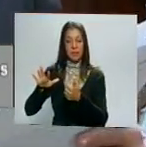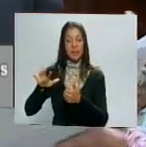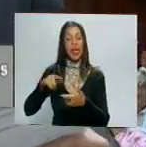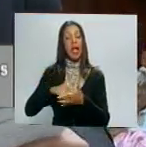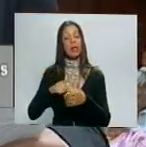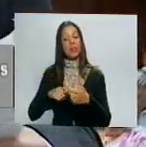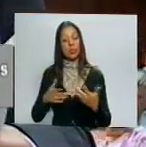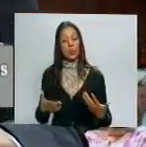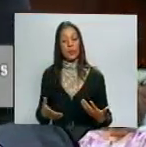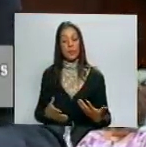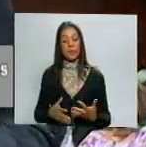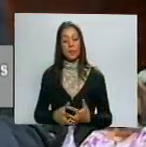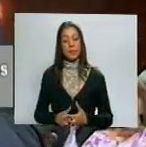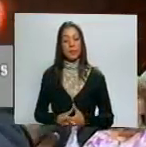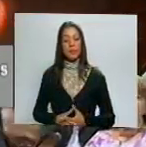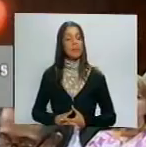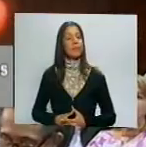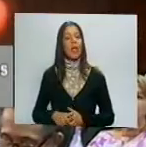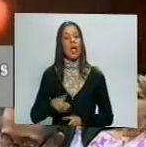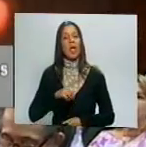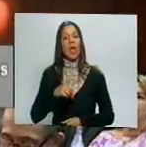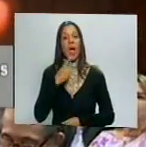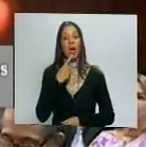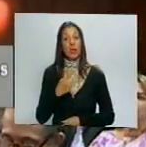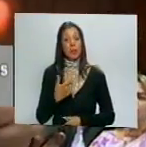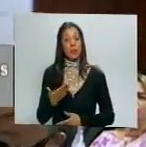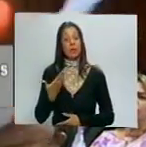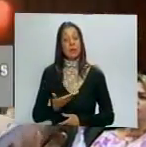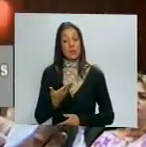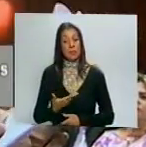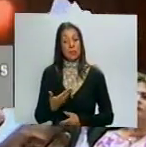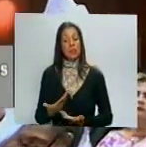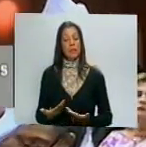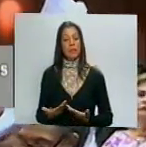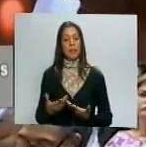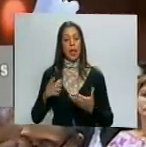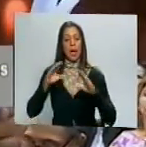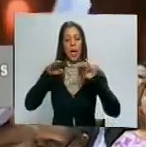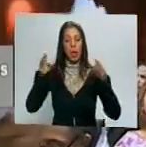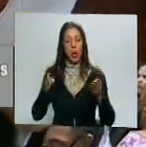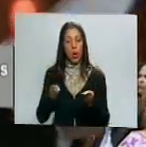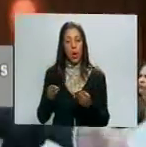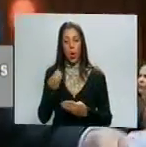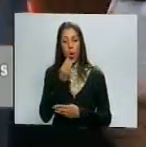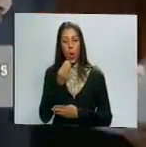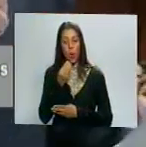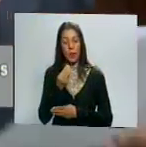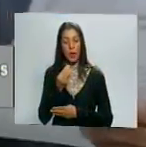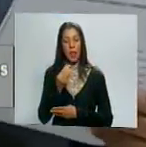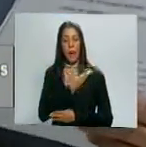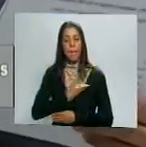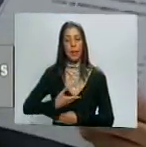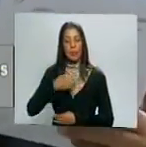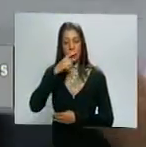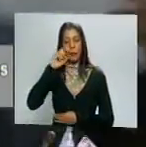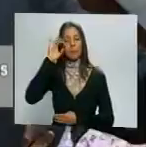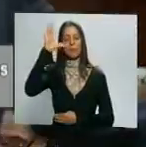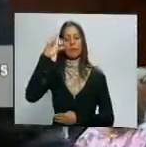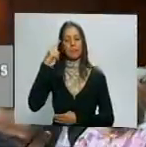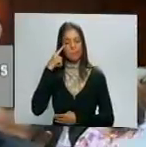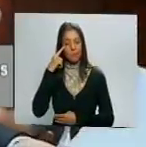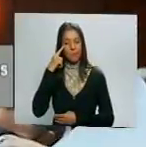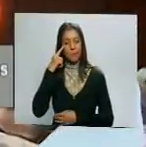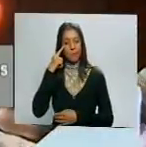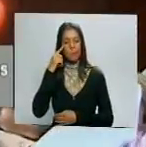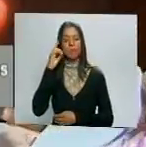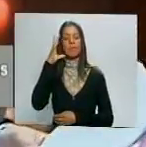Entonces, tenemos que decir eso, que es una organización, una respuesta política y de masa creada por